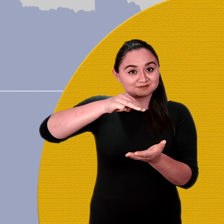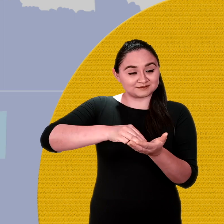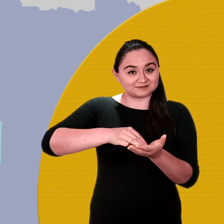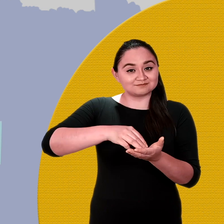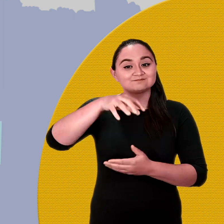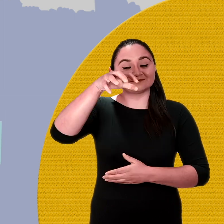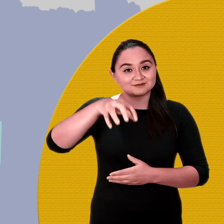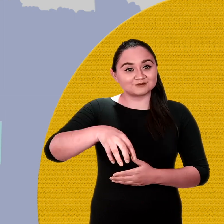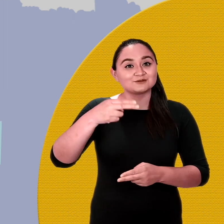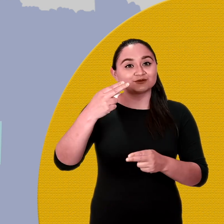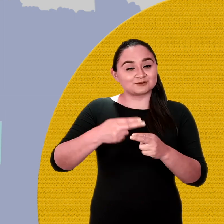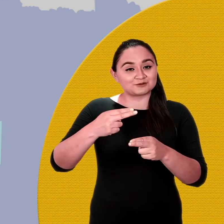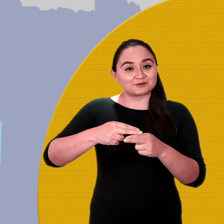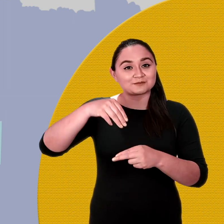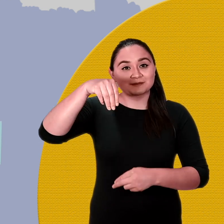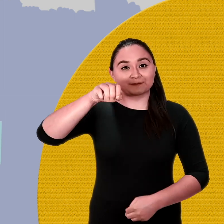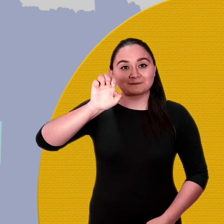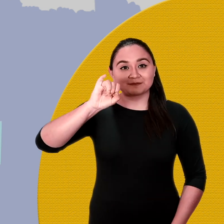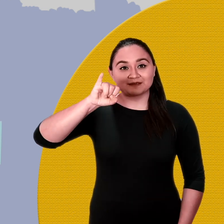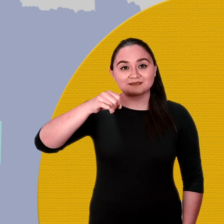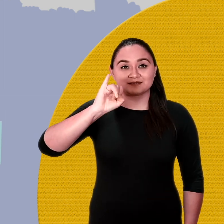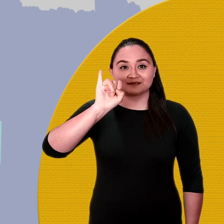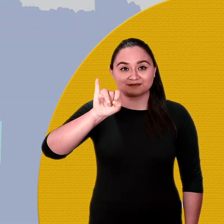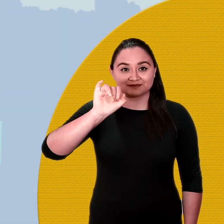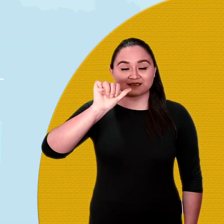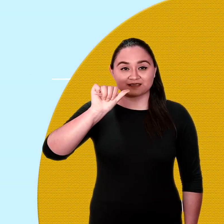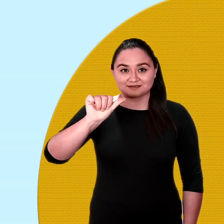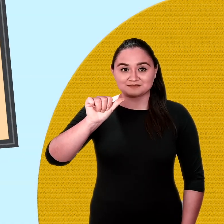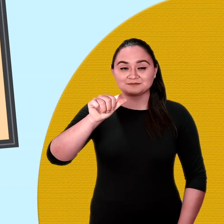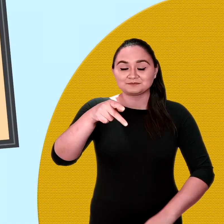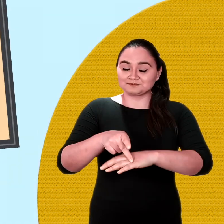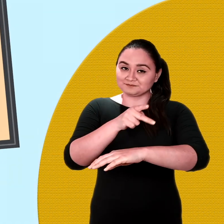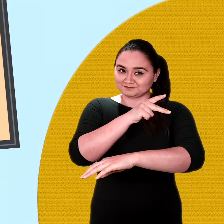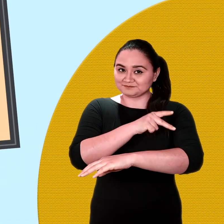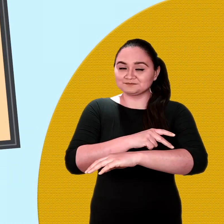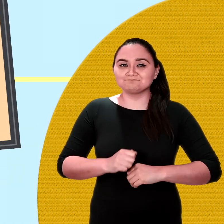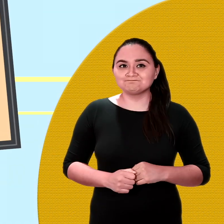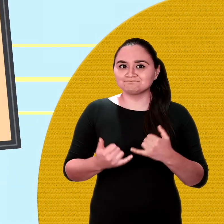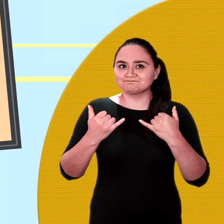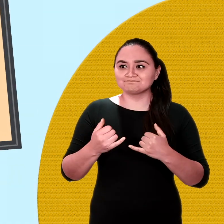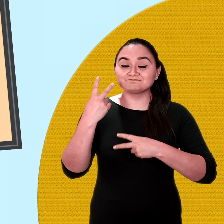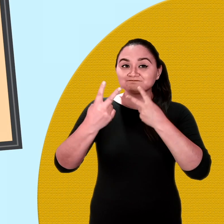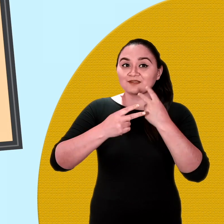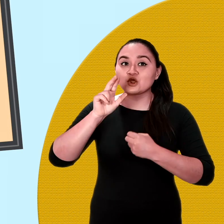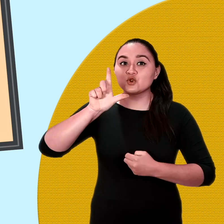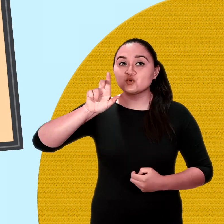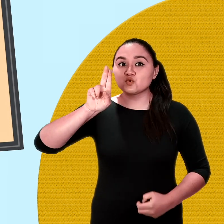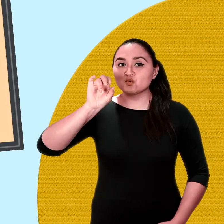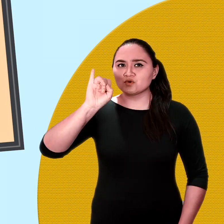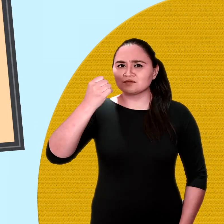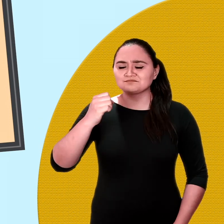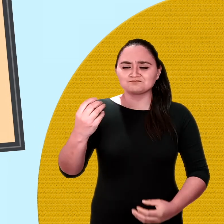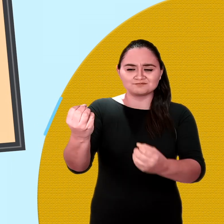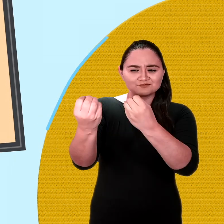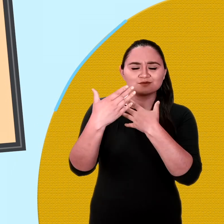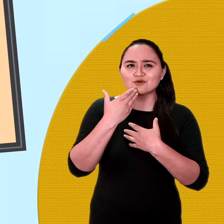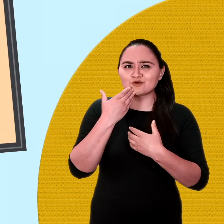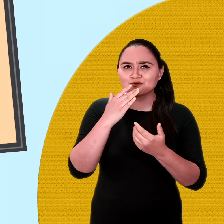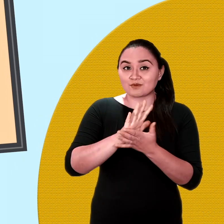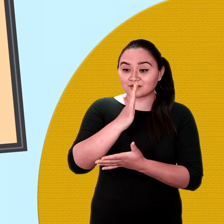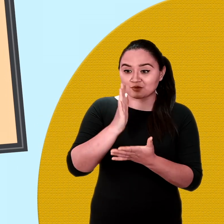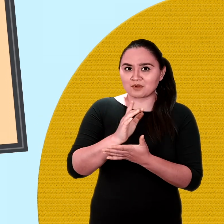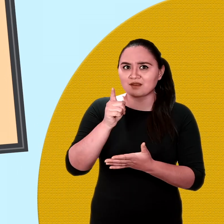Vamos a Machachi, en el Cantón Mejía de la provincia de Pichincha. Visitaremos a Luis para que nos cuente cómo está siguiendo sus